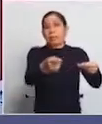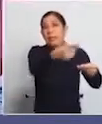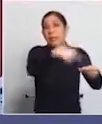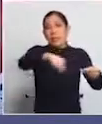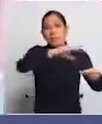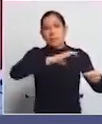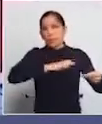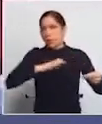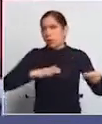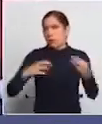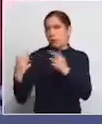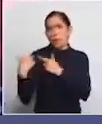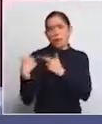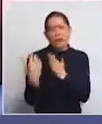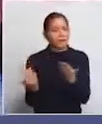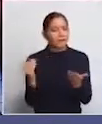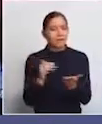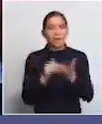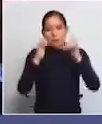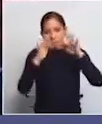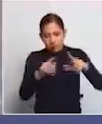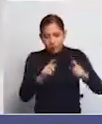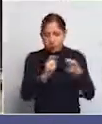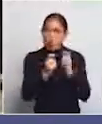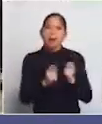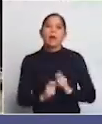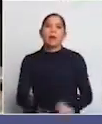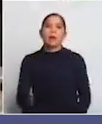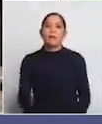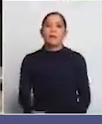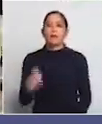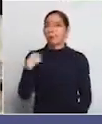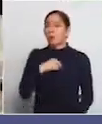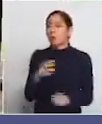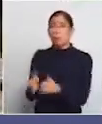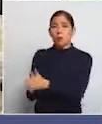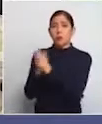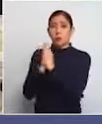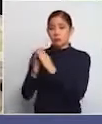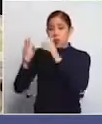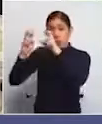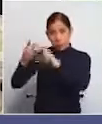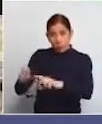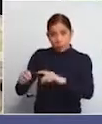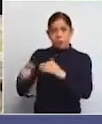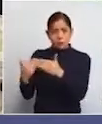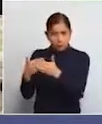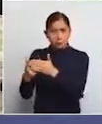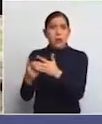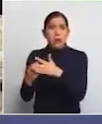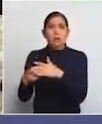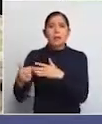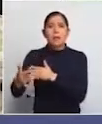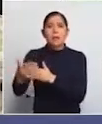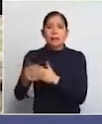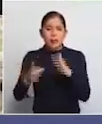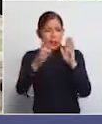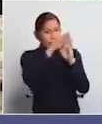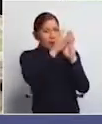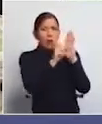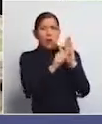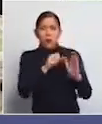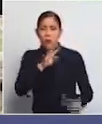Responsables del Golpe de Estado. Y pedir el inicio de investigación sobre este decreto, el